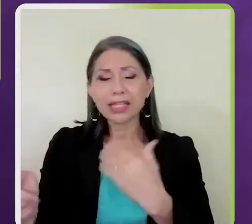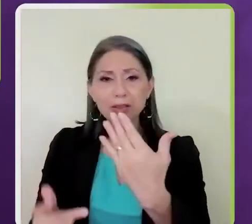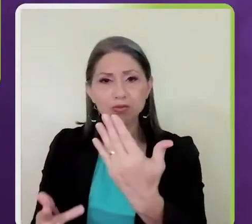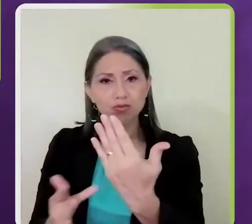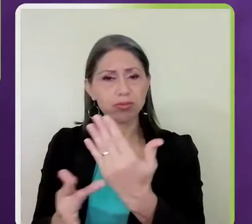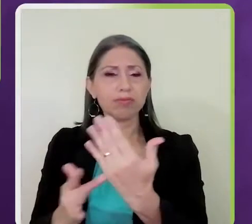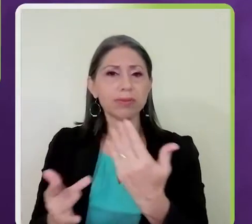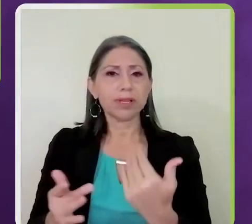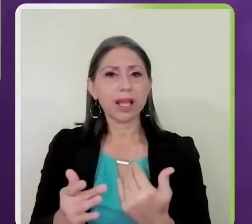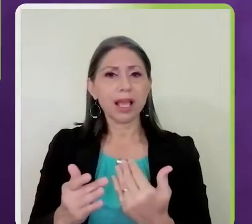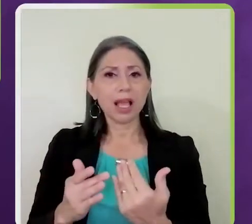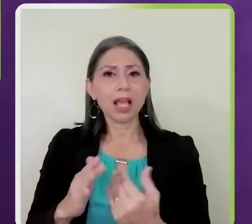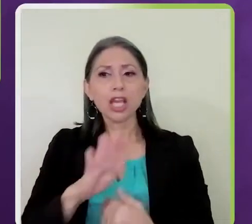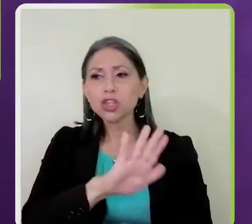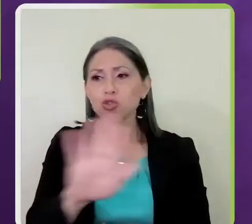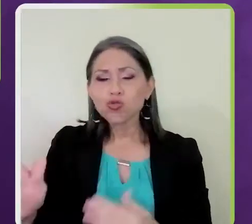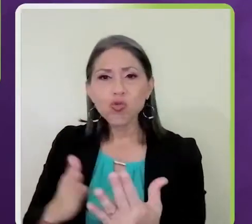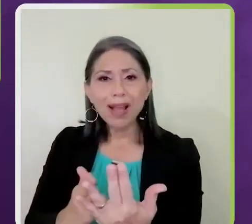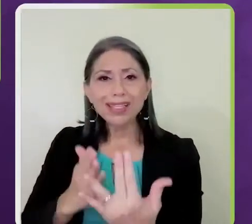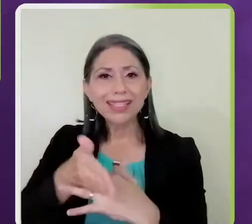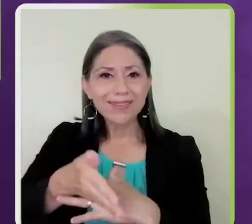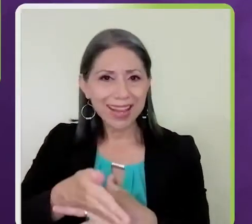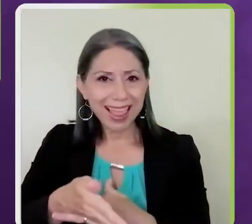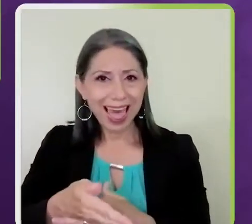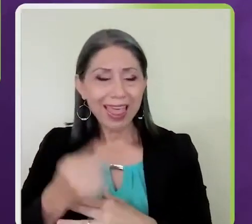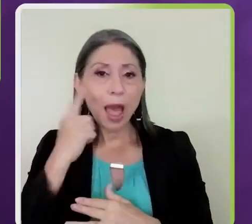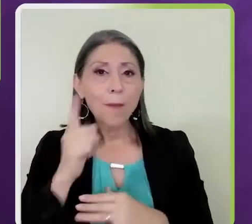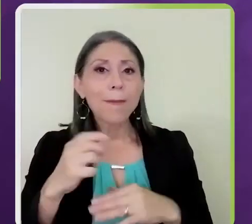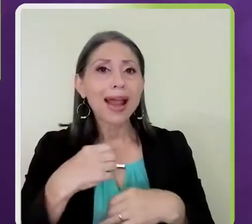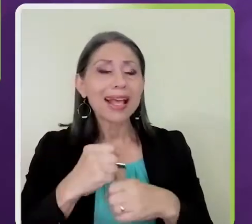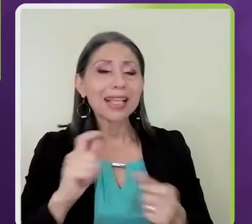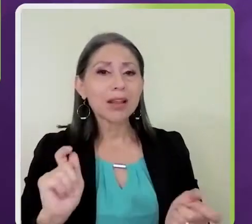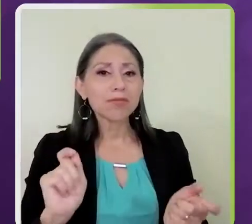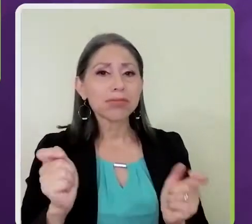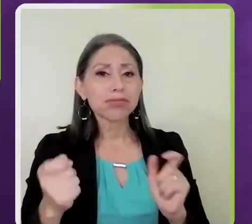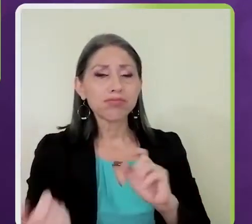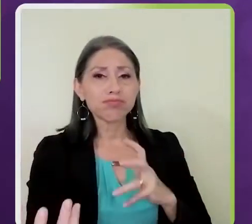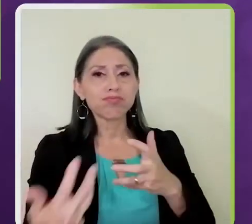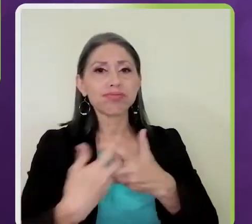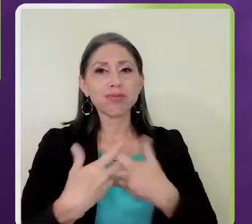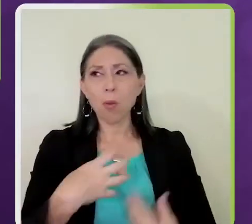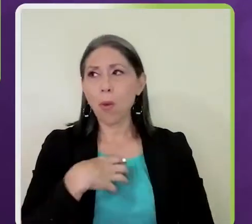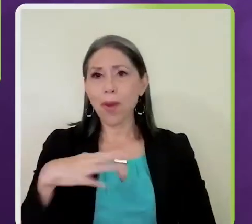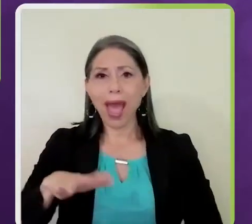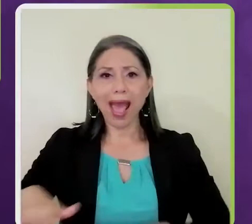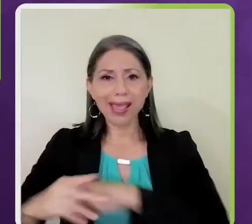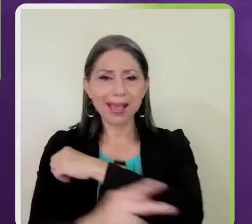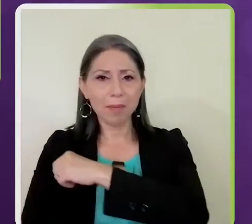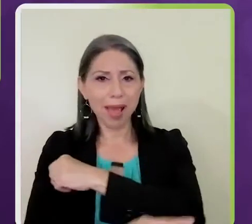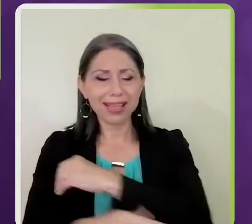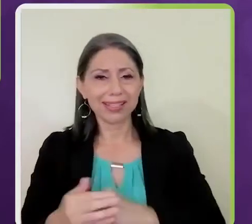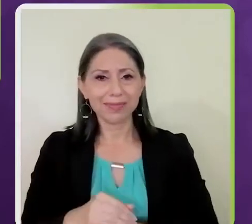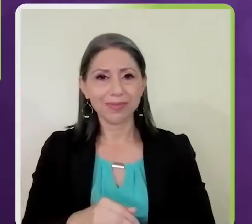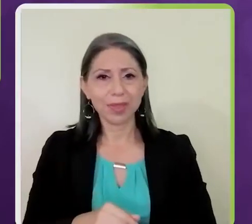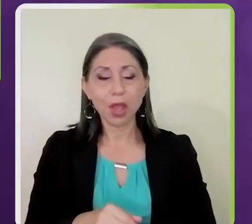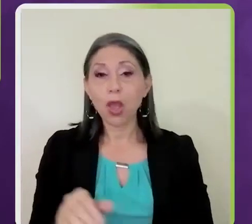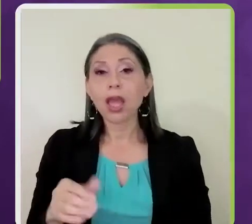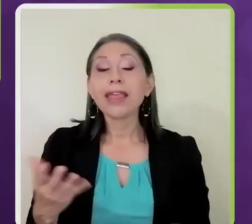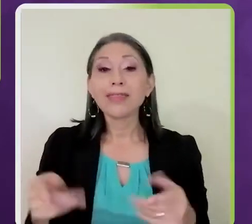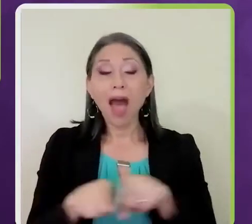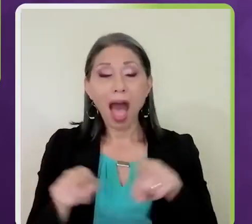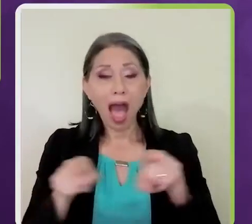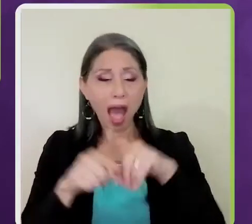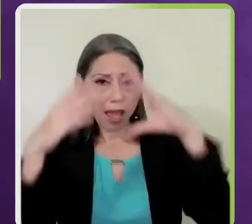en el país, poder hacer algunas adaptaciones. Como señalaba también doña Iliana, la información